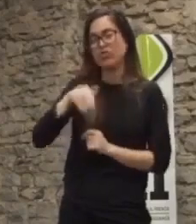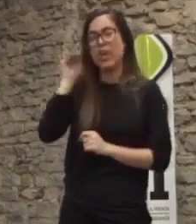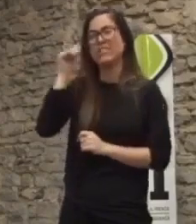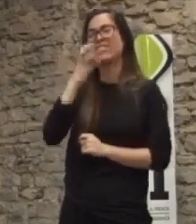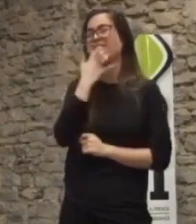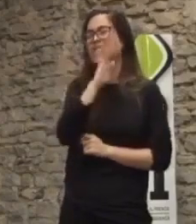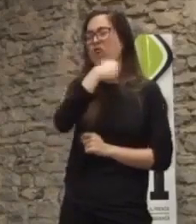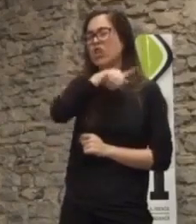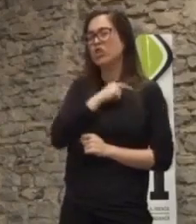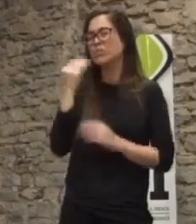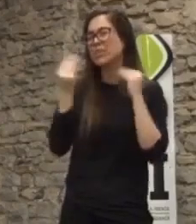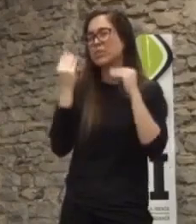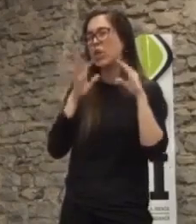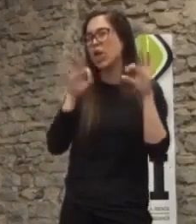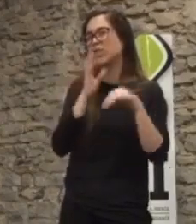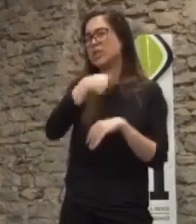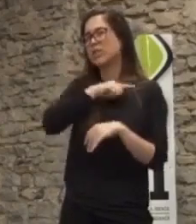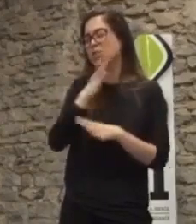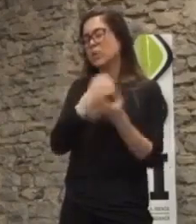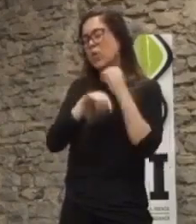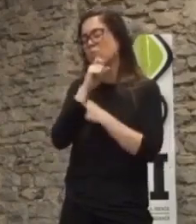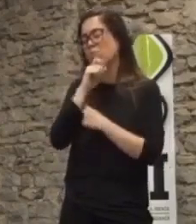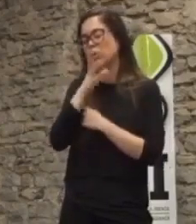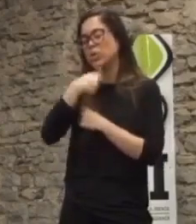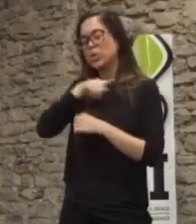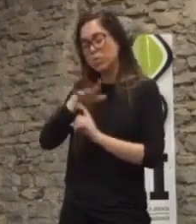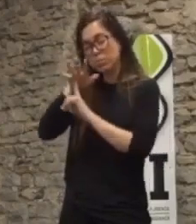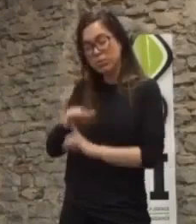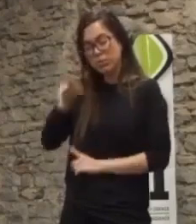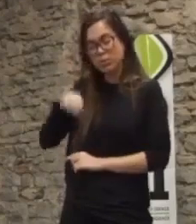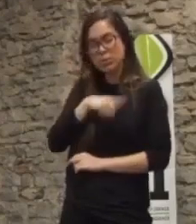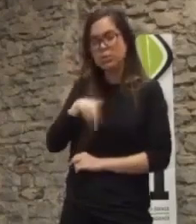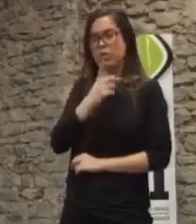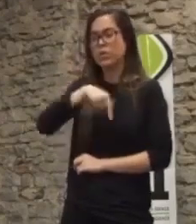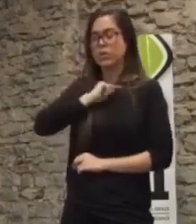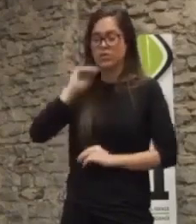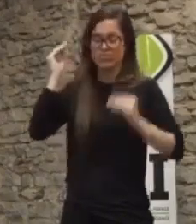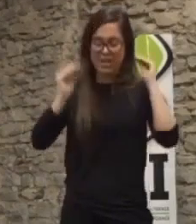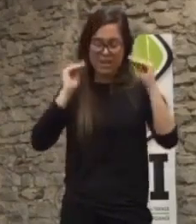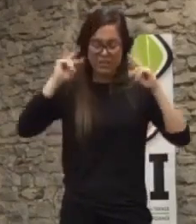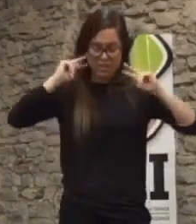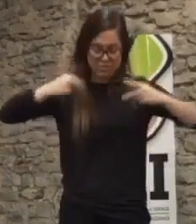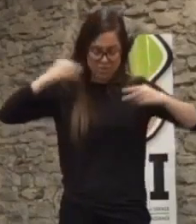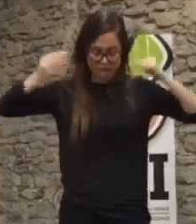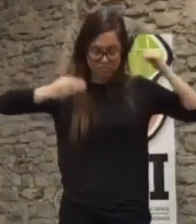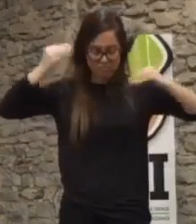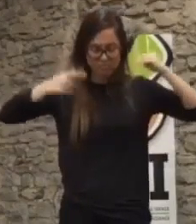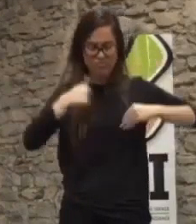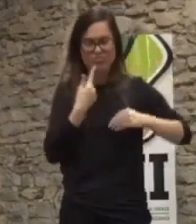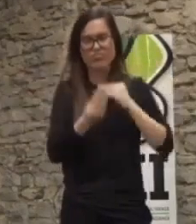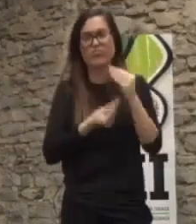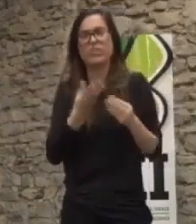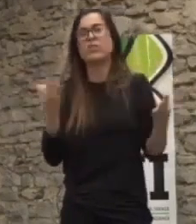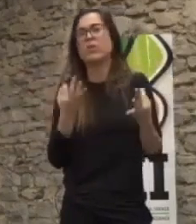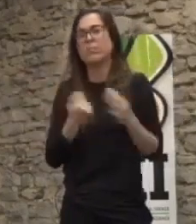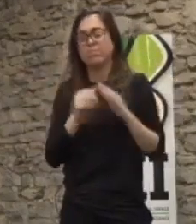esas creencias y si llevamos a cabo actos de discriminación o no. Que nos pongamos un poco como a reflexionar de